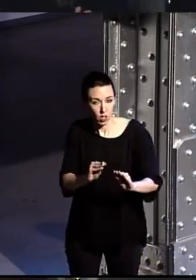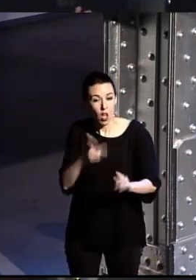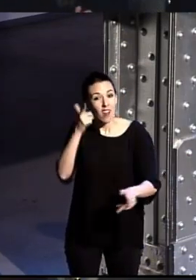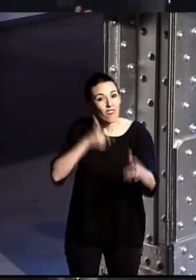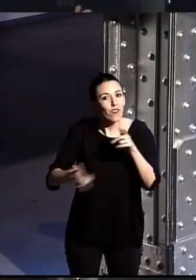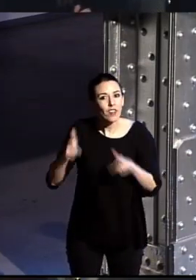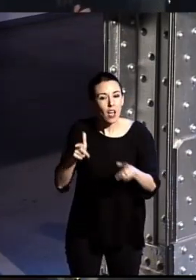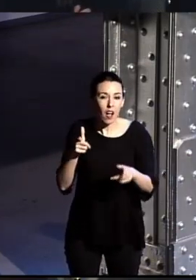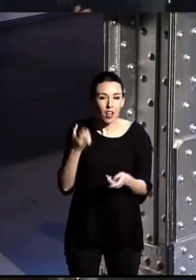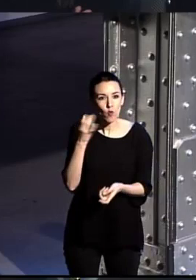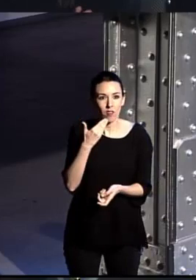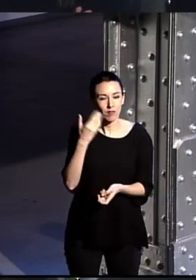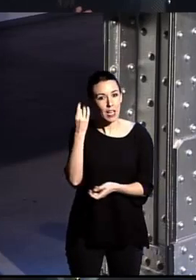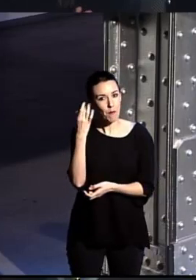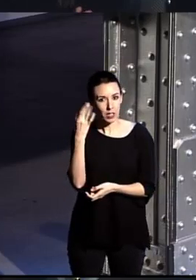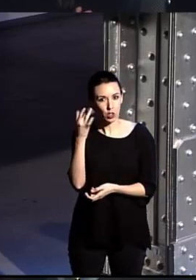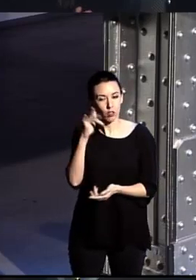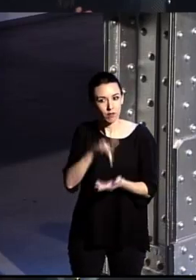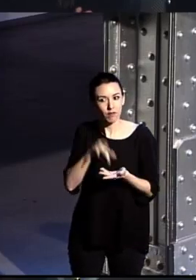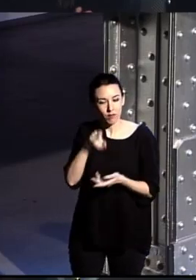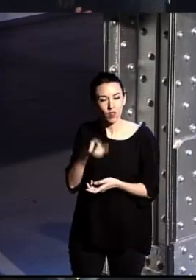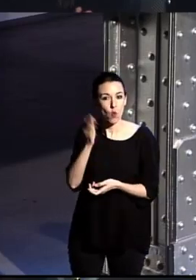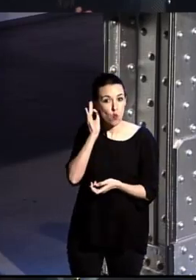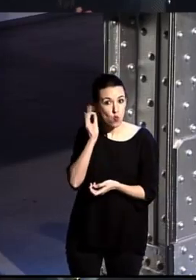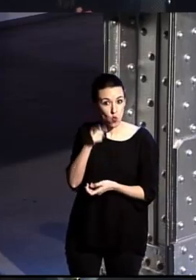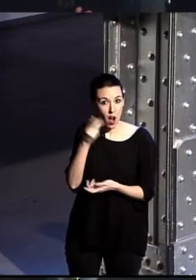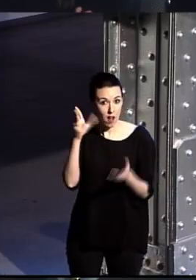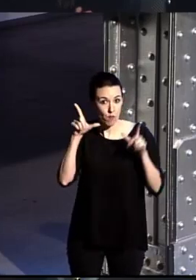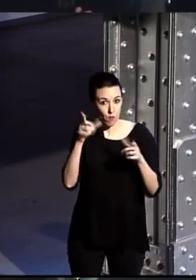viaje, entre comillas, de capricho, es donde conoce a